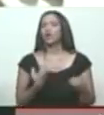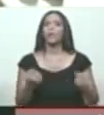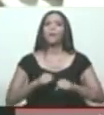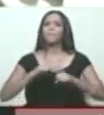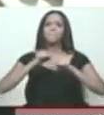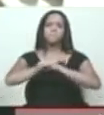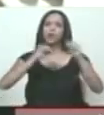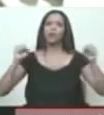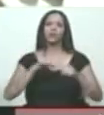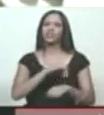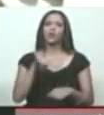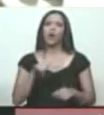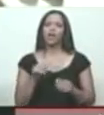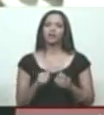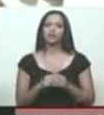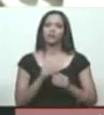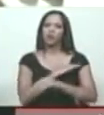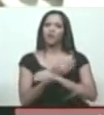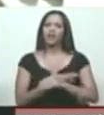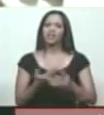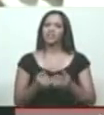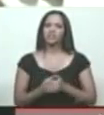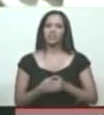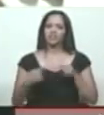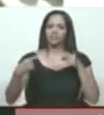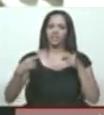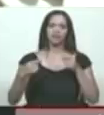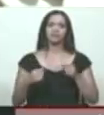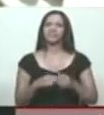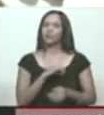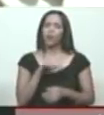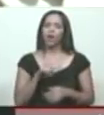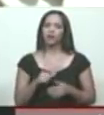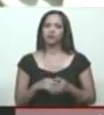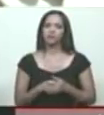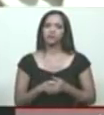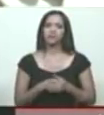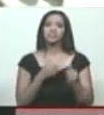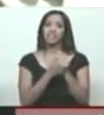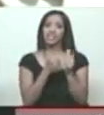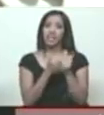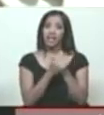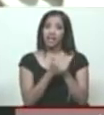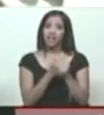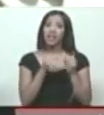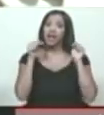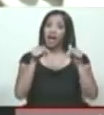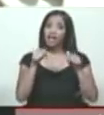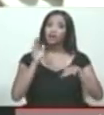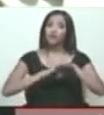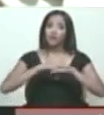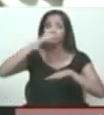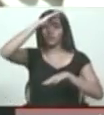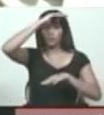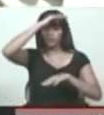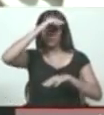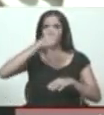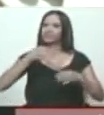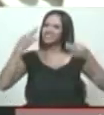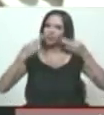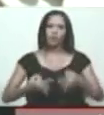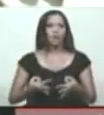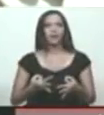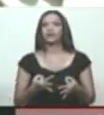bombardeo de una fuerza enemiga. Es un bombardeo de una fuerza enemiga. Detrás de esto está la mano de Donald Trump, que es la seguridad. Donald Trump